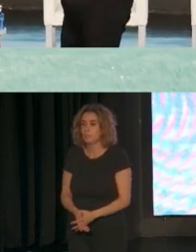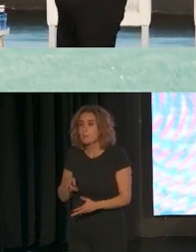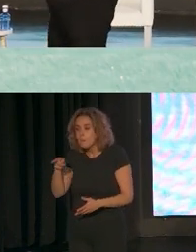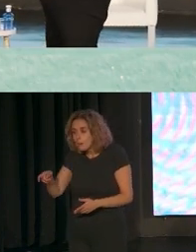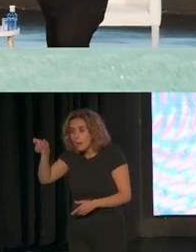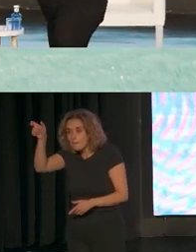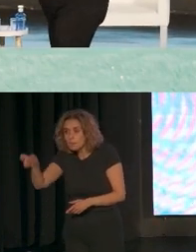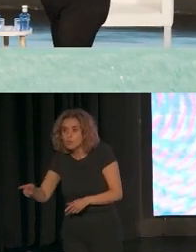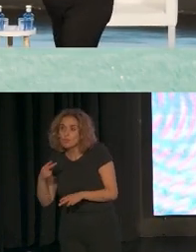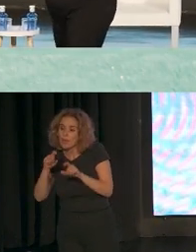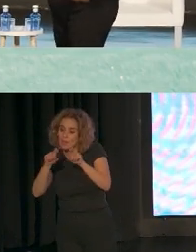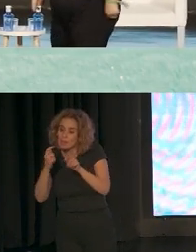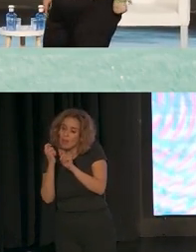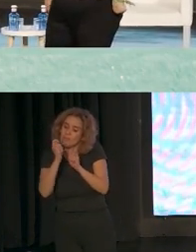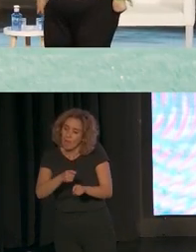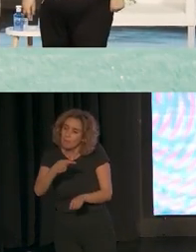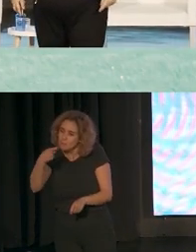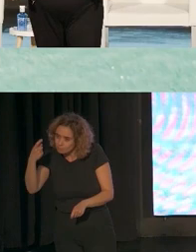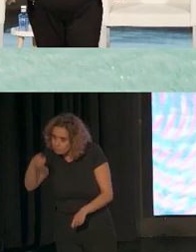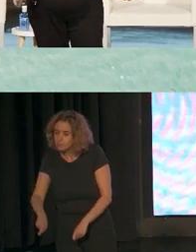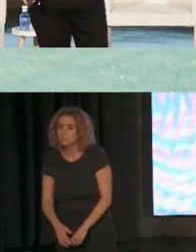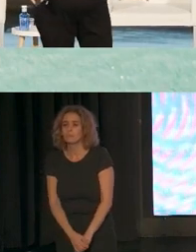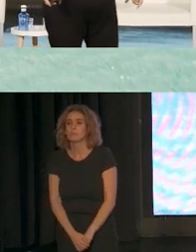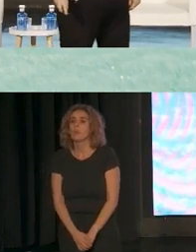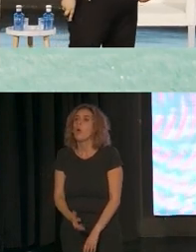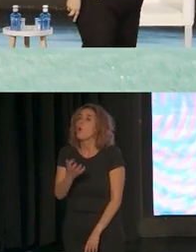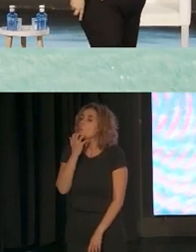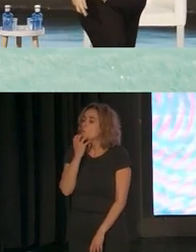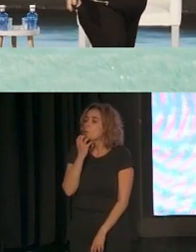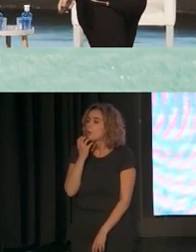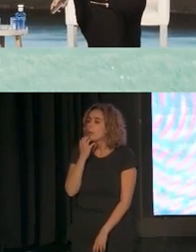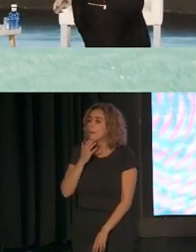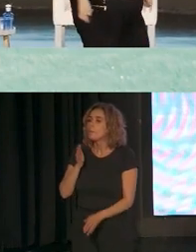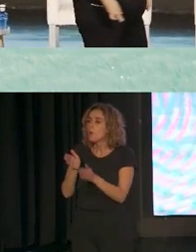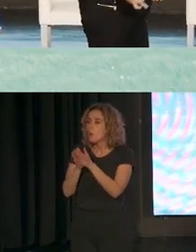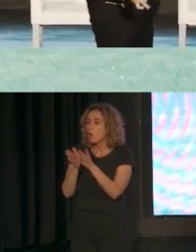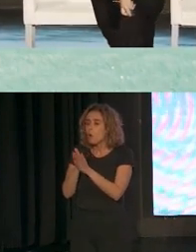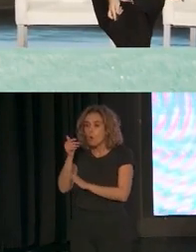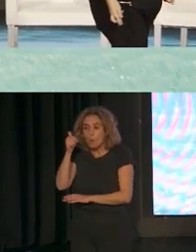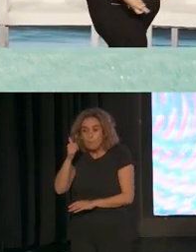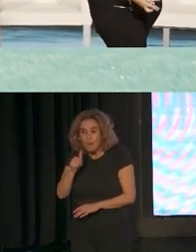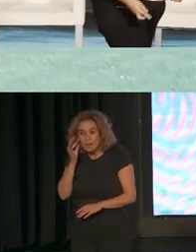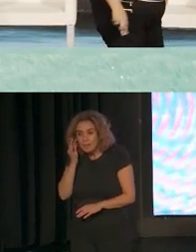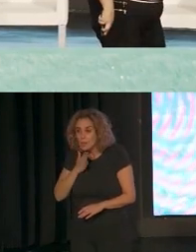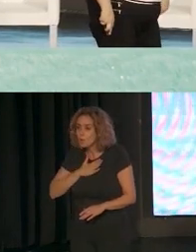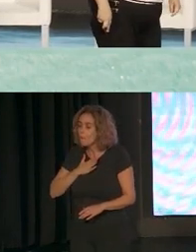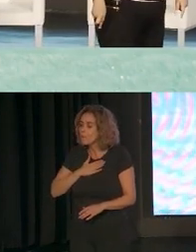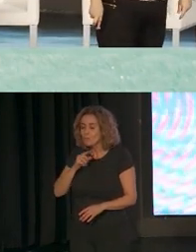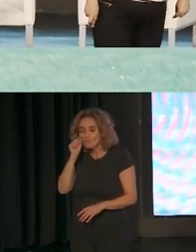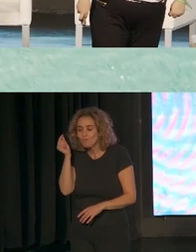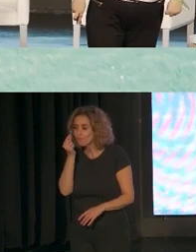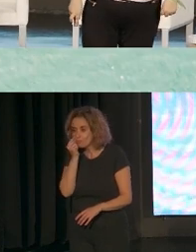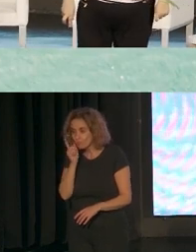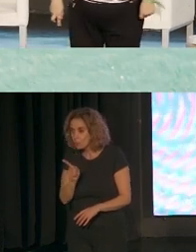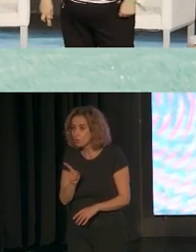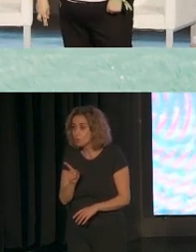malo para la persona que pone la etiqueta por ejemplo mis compañeros pues es verdad que no se dieron cuenta